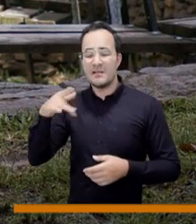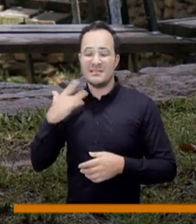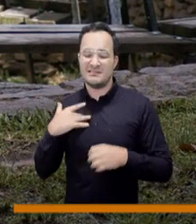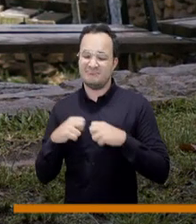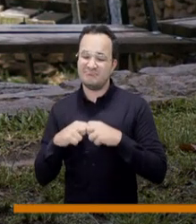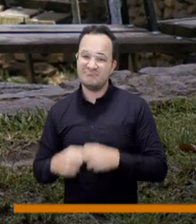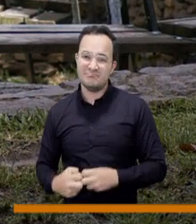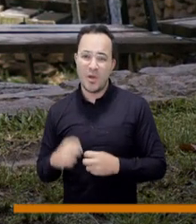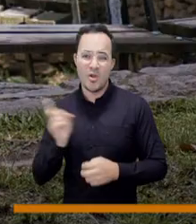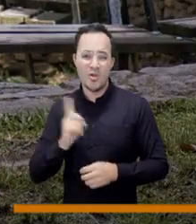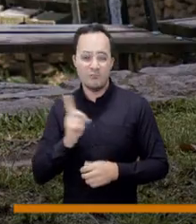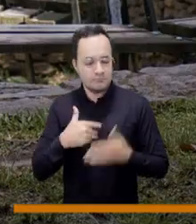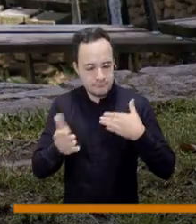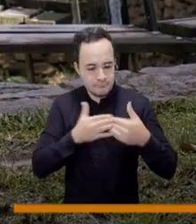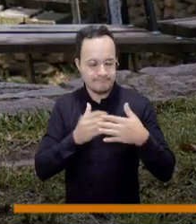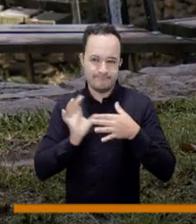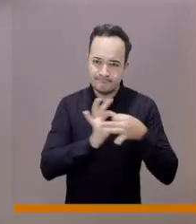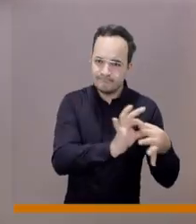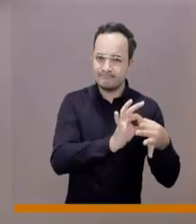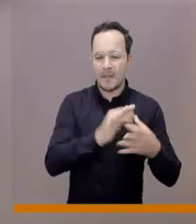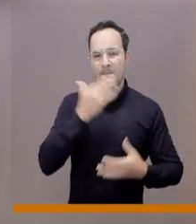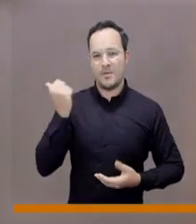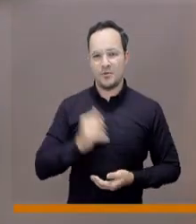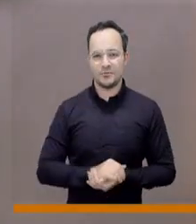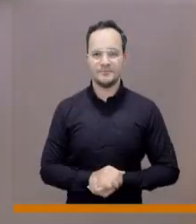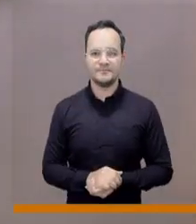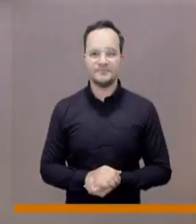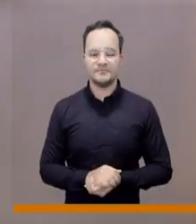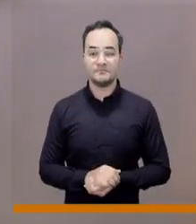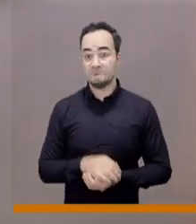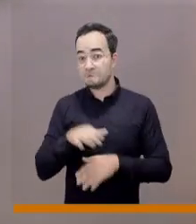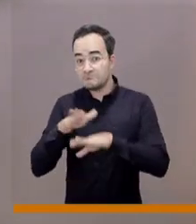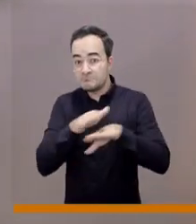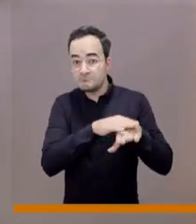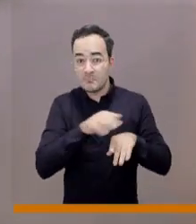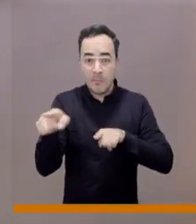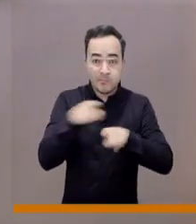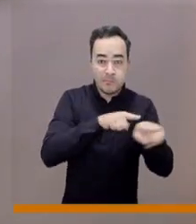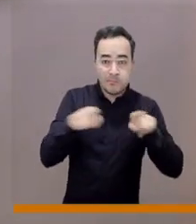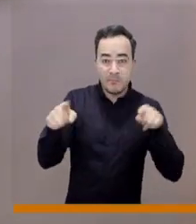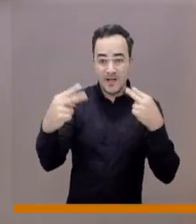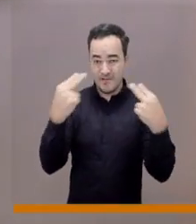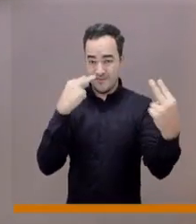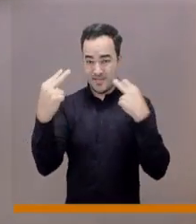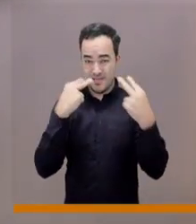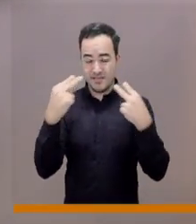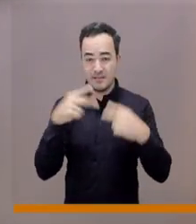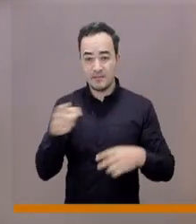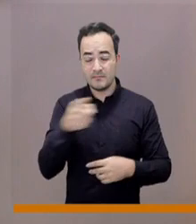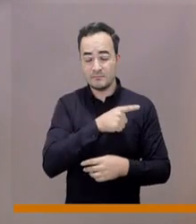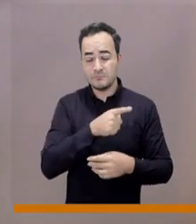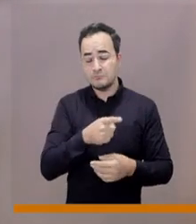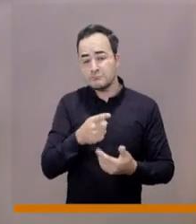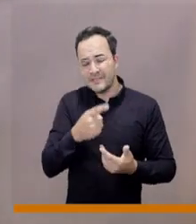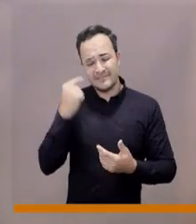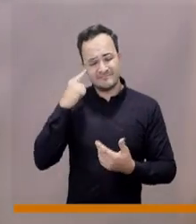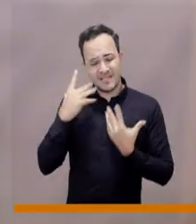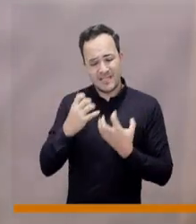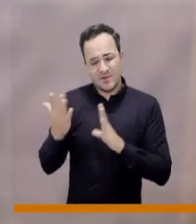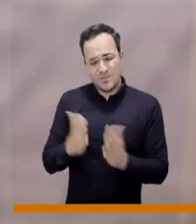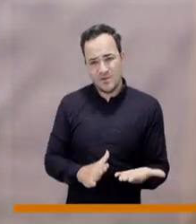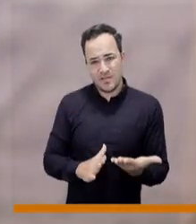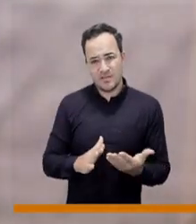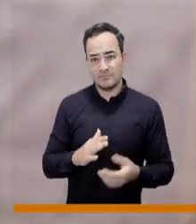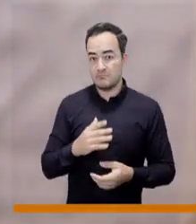no haya muchas ganas de hacerlo inicialmente. Si hay una persona que nos está viendo en este momento y está pensando